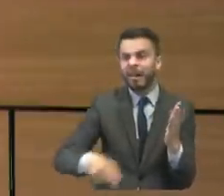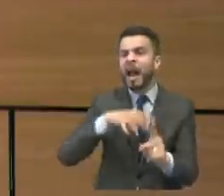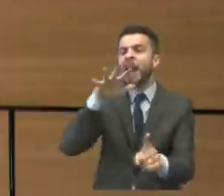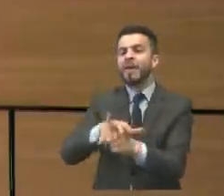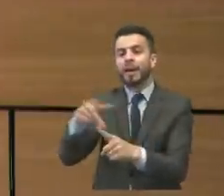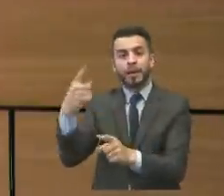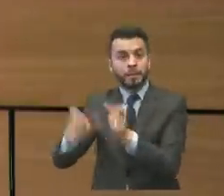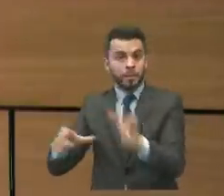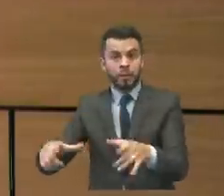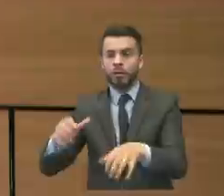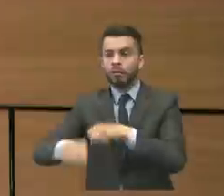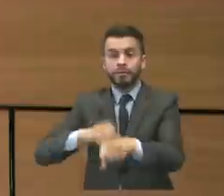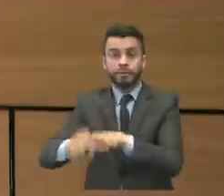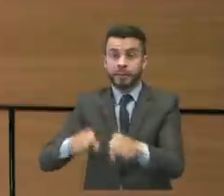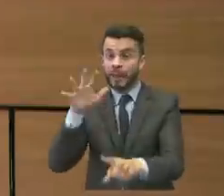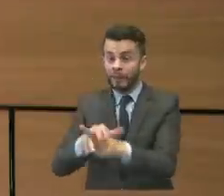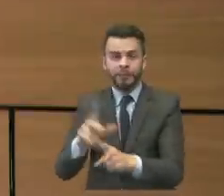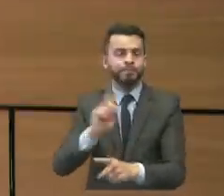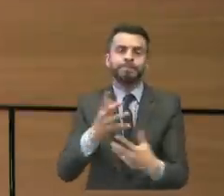tercero,